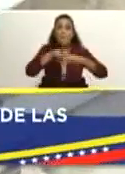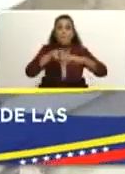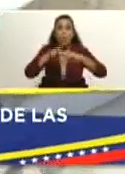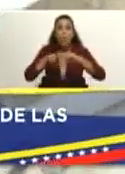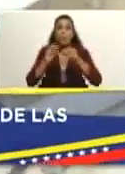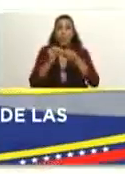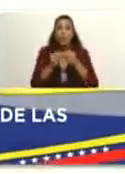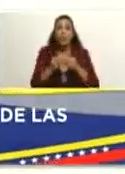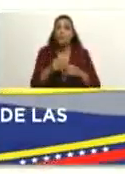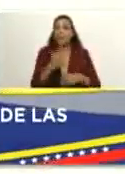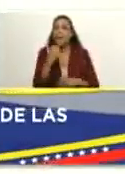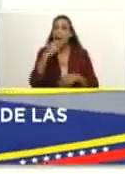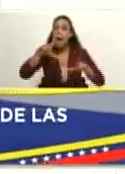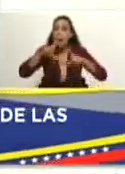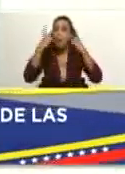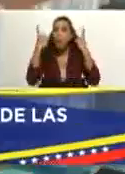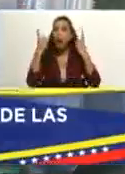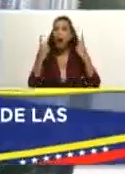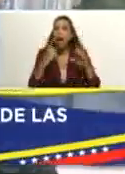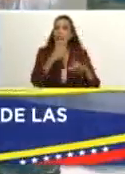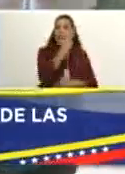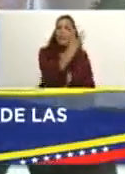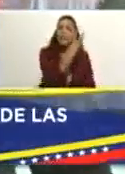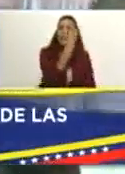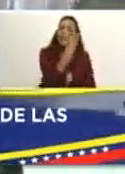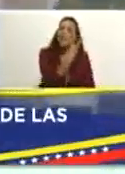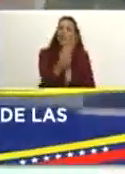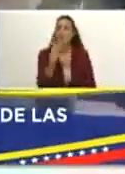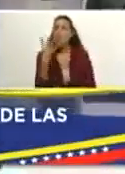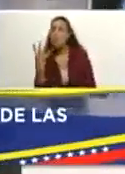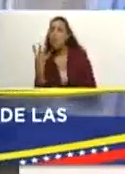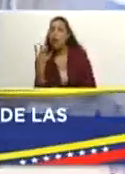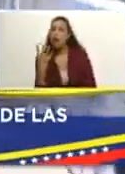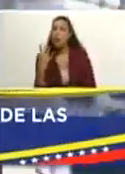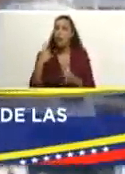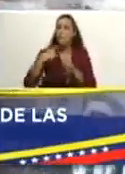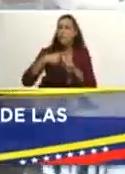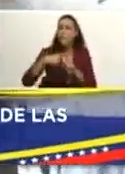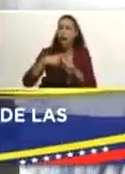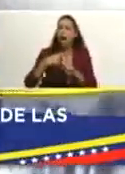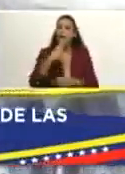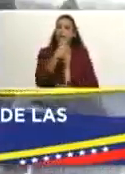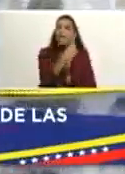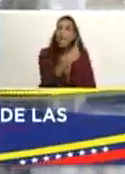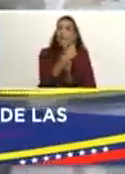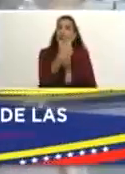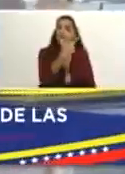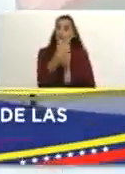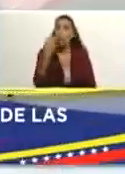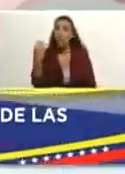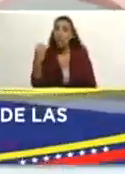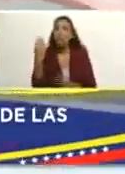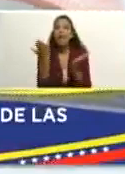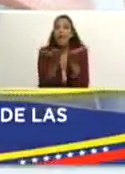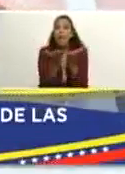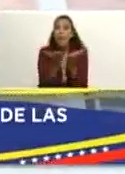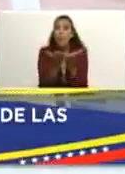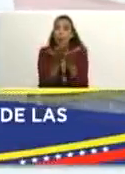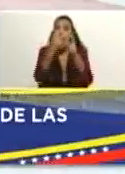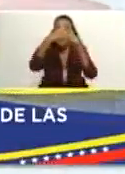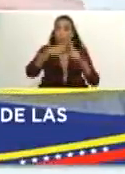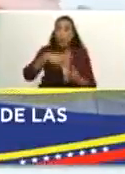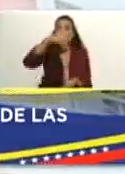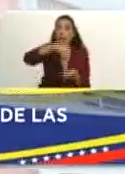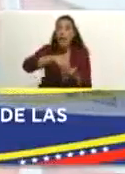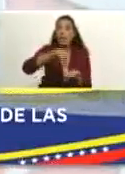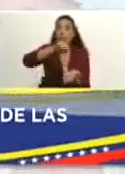en La Guaira llevamos, presidente, con estas 34 que estamos recuperando en este momento, 130 escuelas en este momento, pero